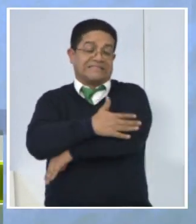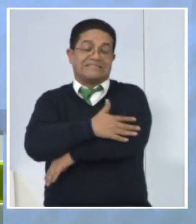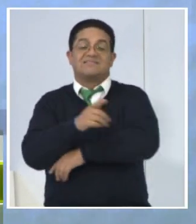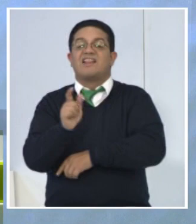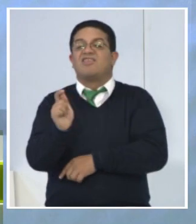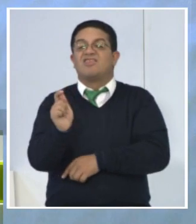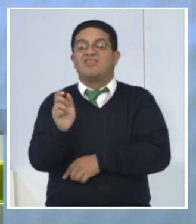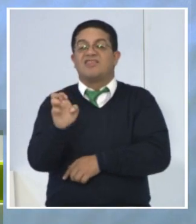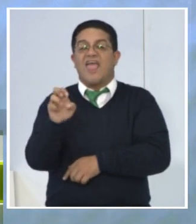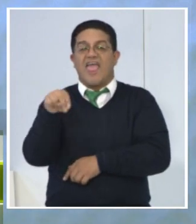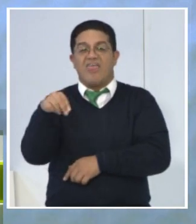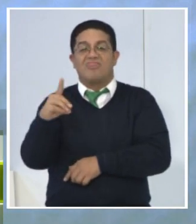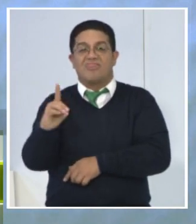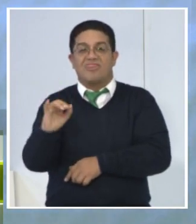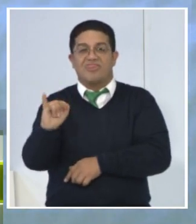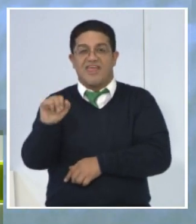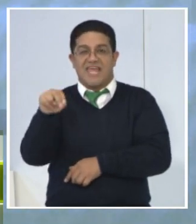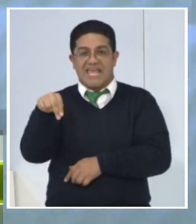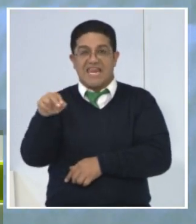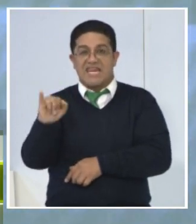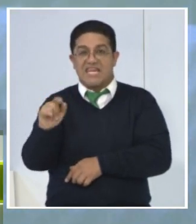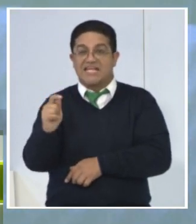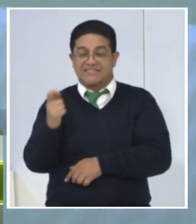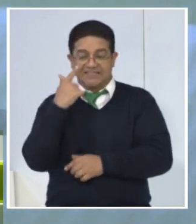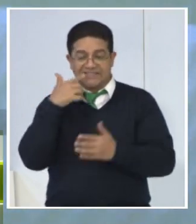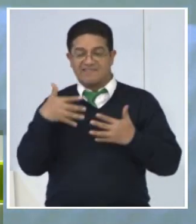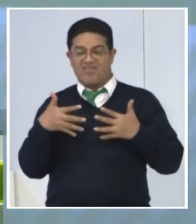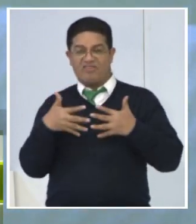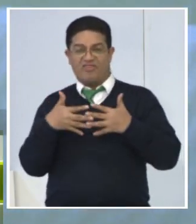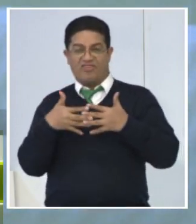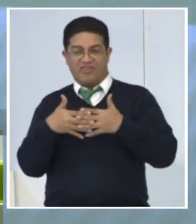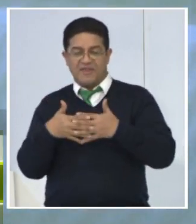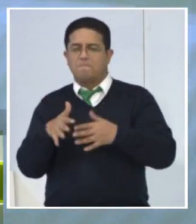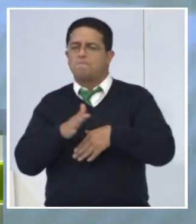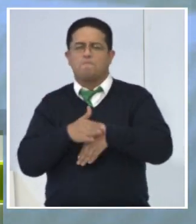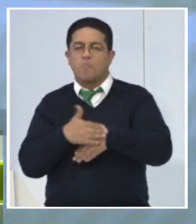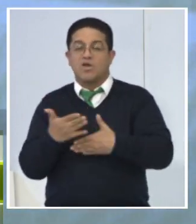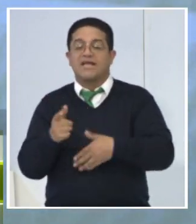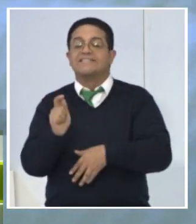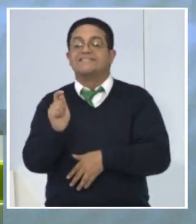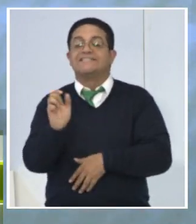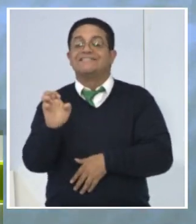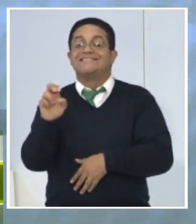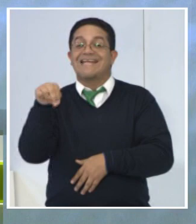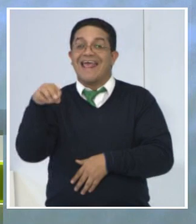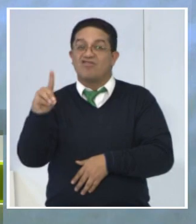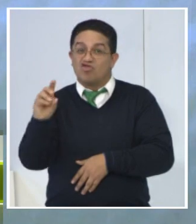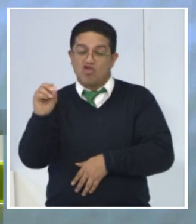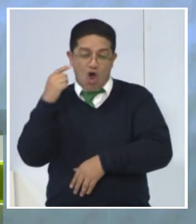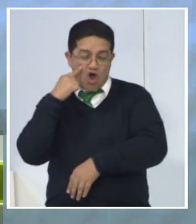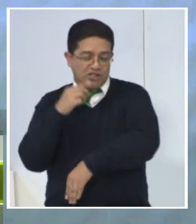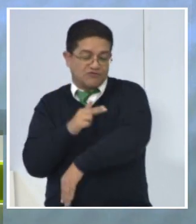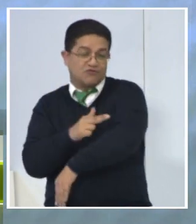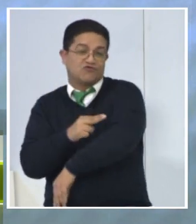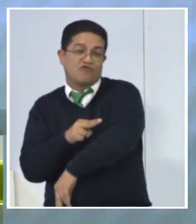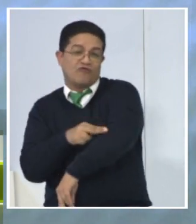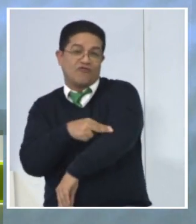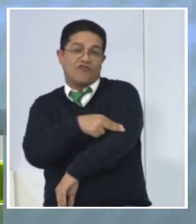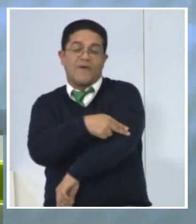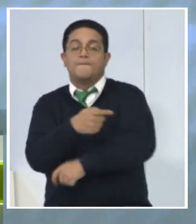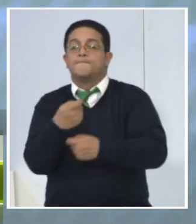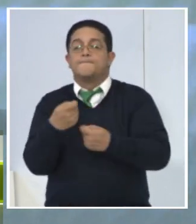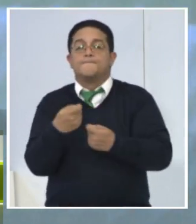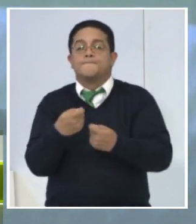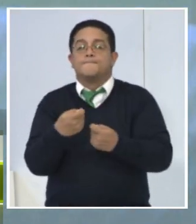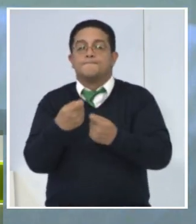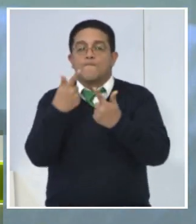son patologías un poco difíciles de tratar en vista de que el tendón o los tendones en general del cuerpo tienen muy poca